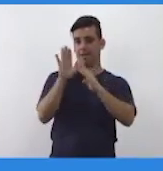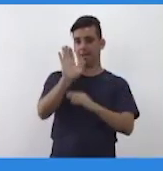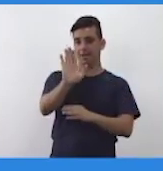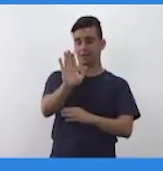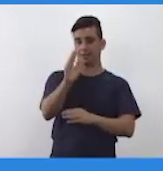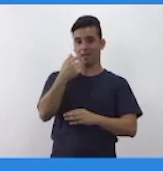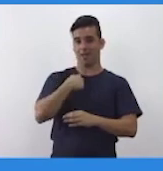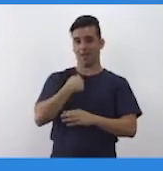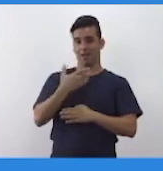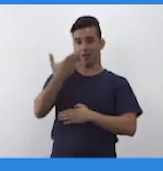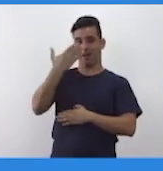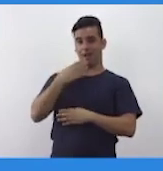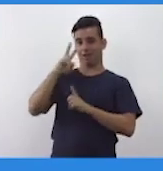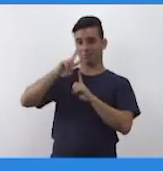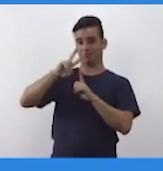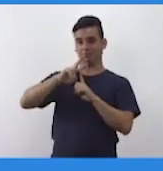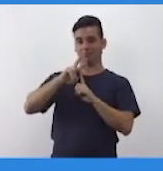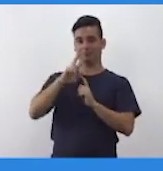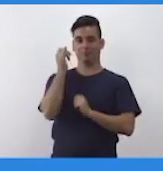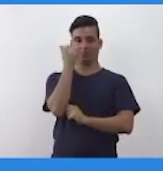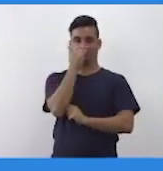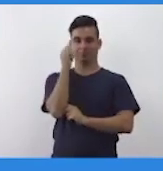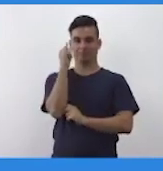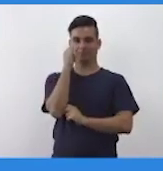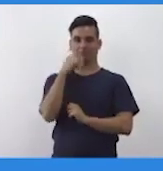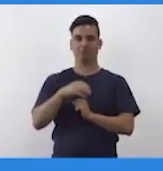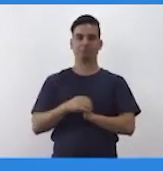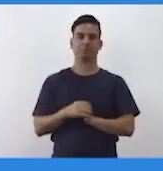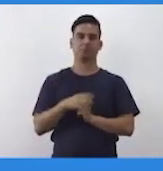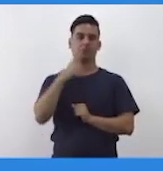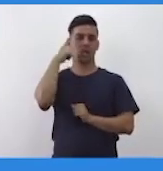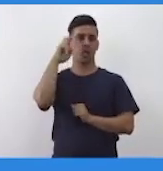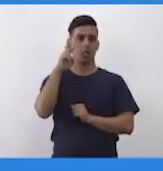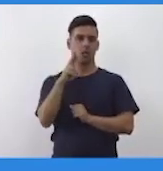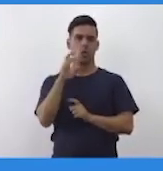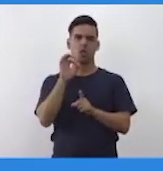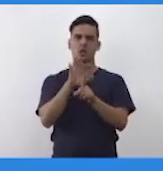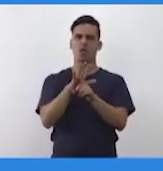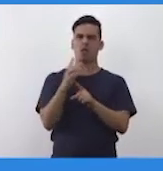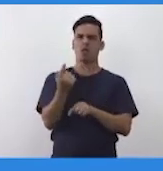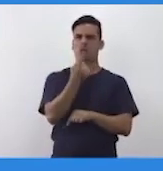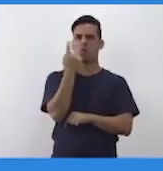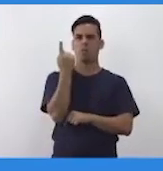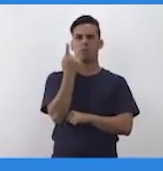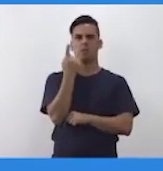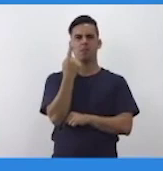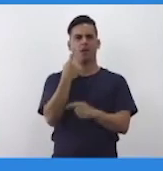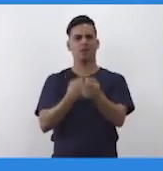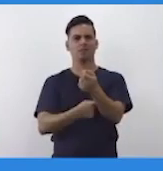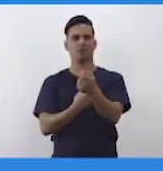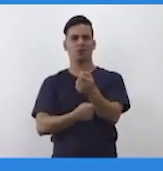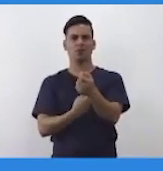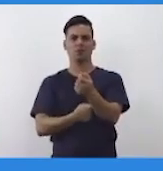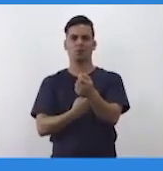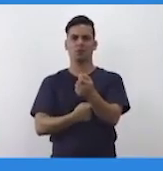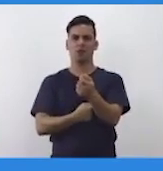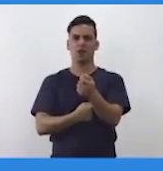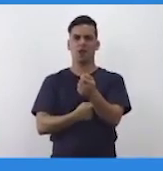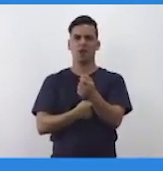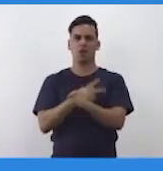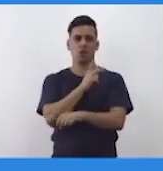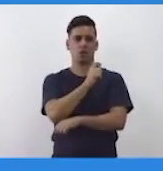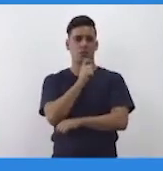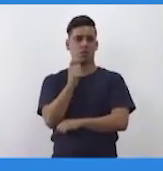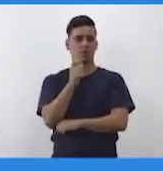la primera actividad que ya te tengo acostumbrado, la profe Lili, siempre que tiene la posibilidad de interactuar con